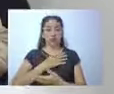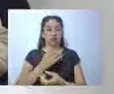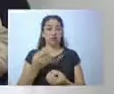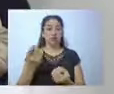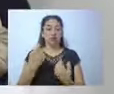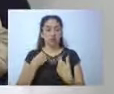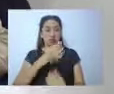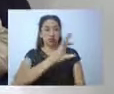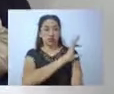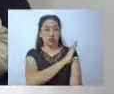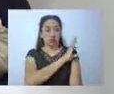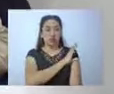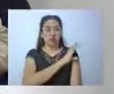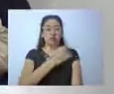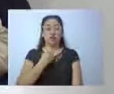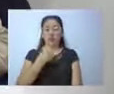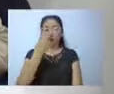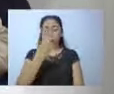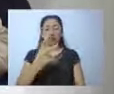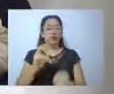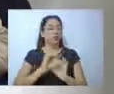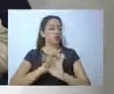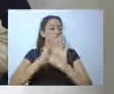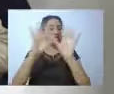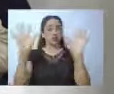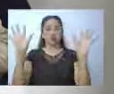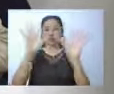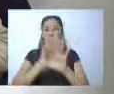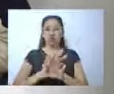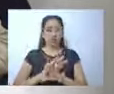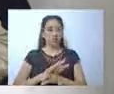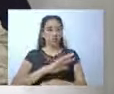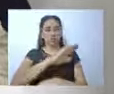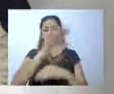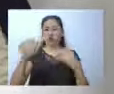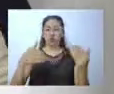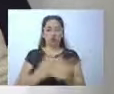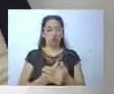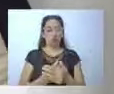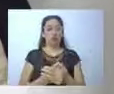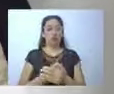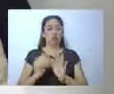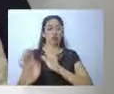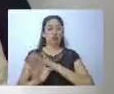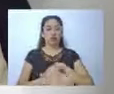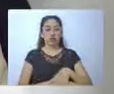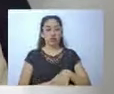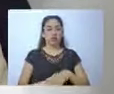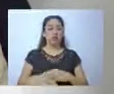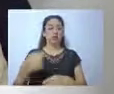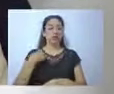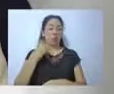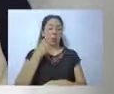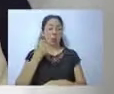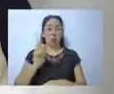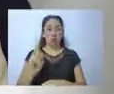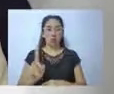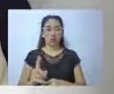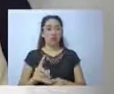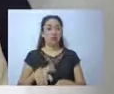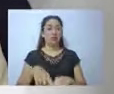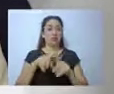la transparencia de todos esos procesos. Más allá de eso, desconozco si es que ha habido alguna